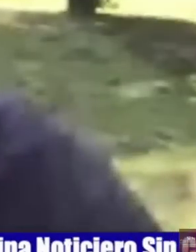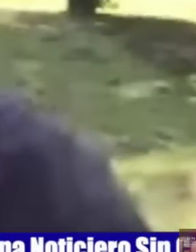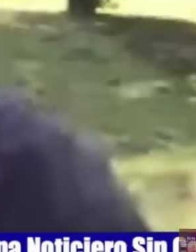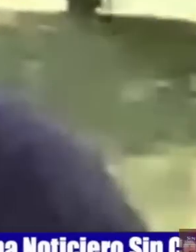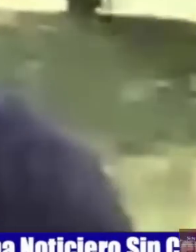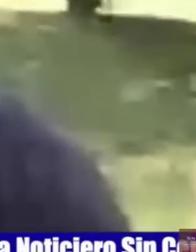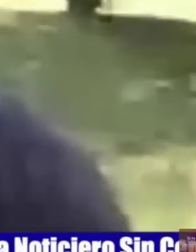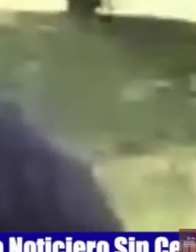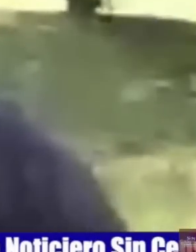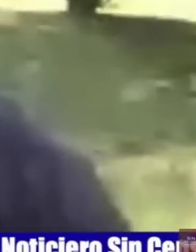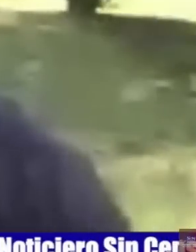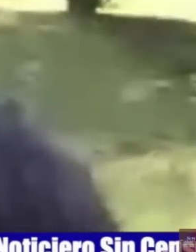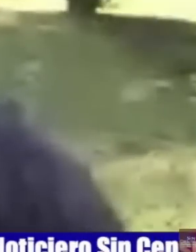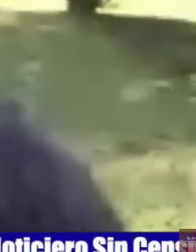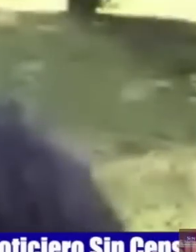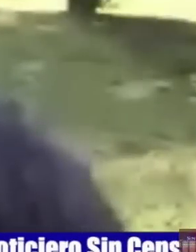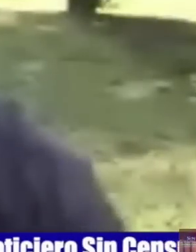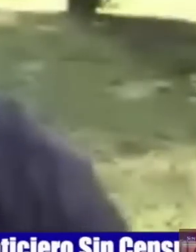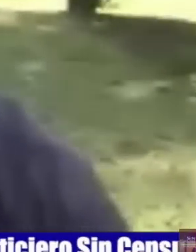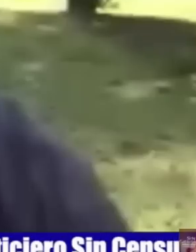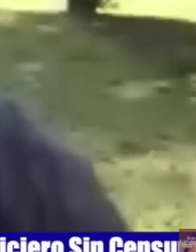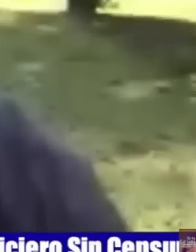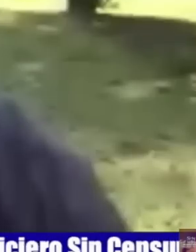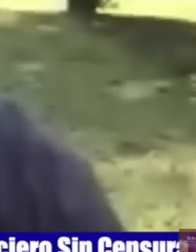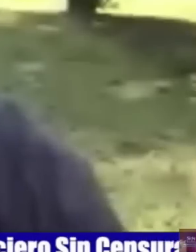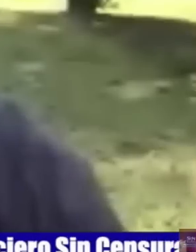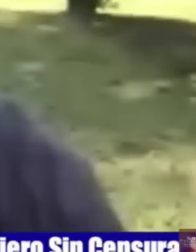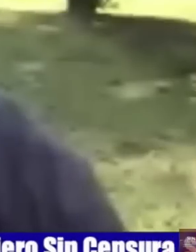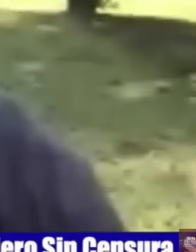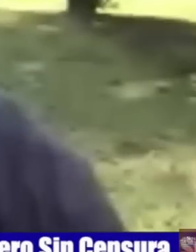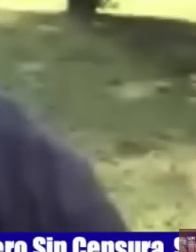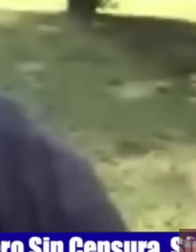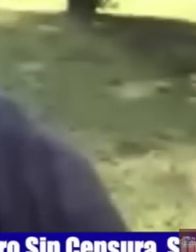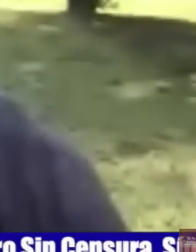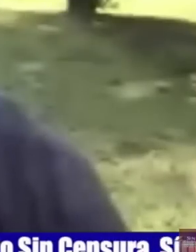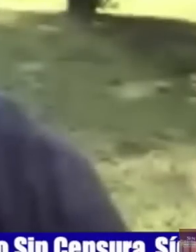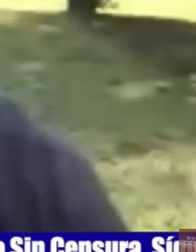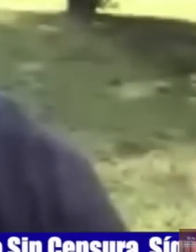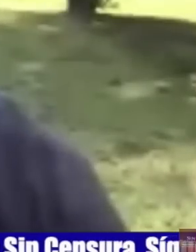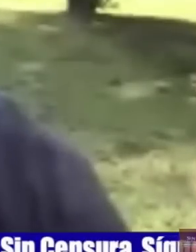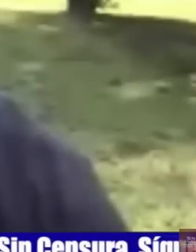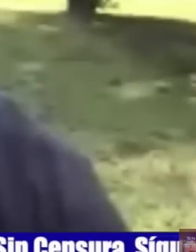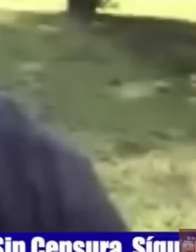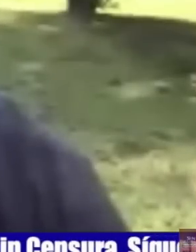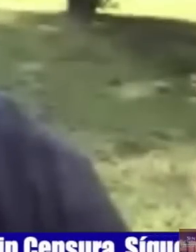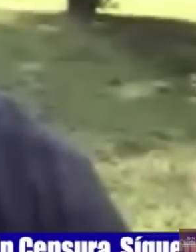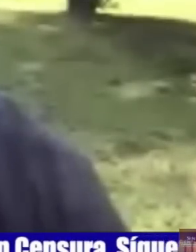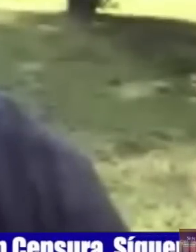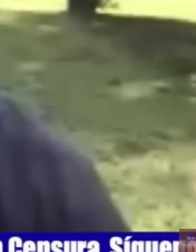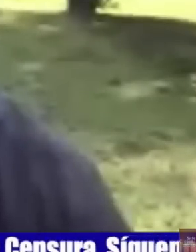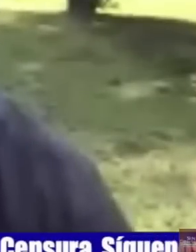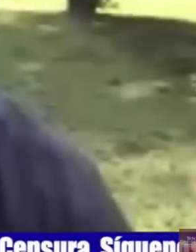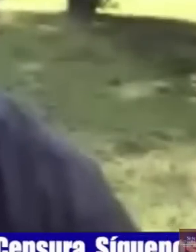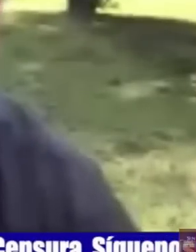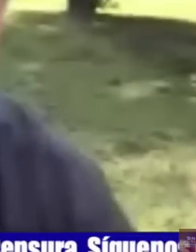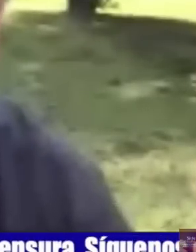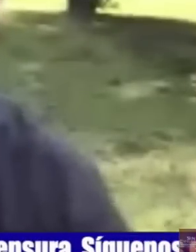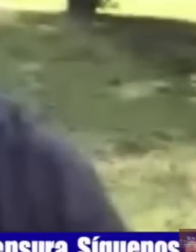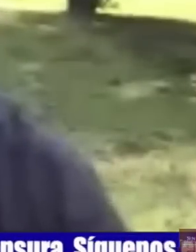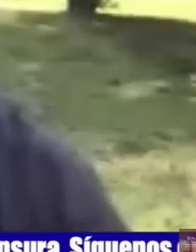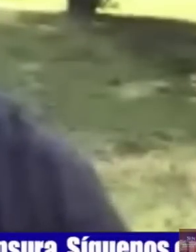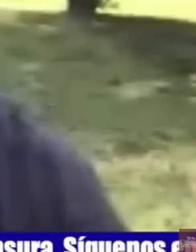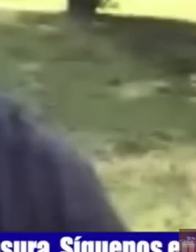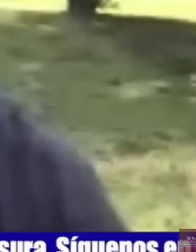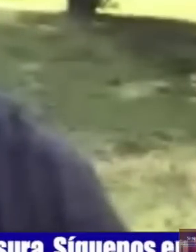en esos membretes informativos, y yo creo que llegado el momento, esta prensa que intentó derrumbar